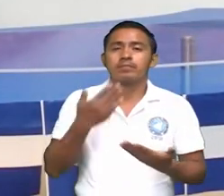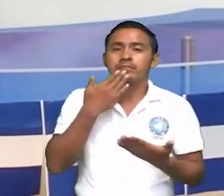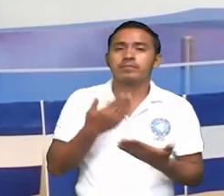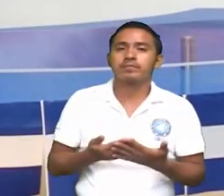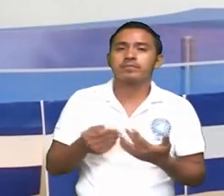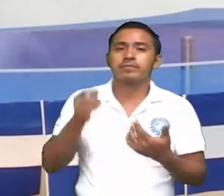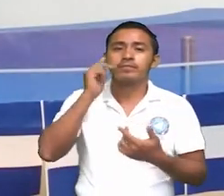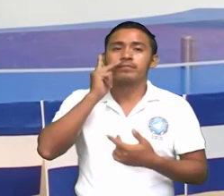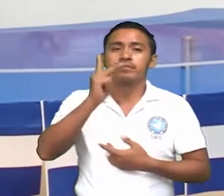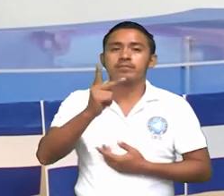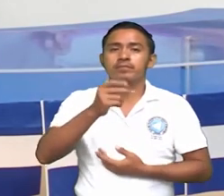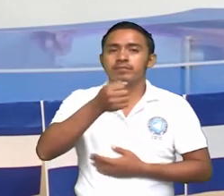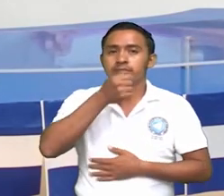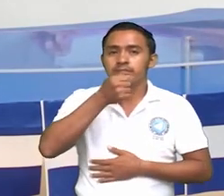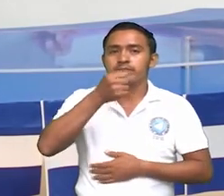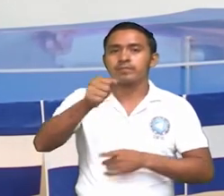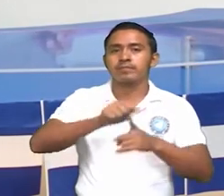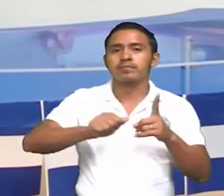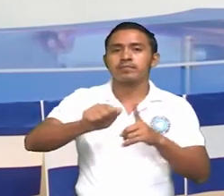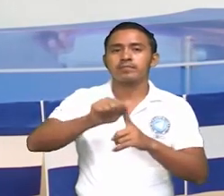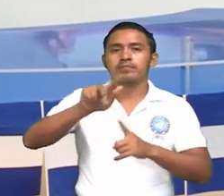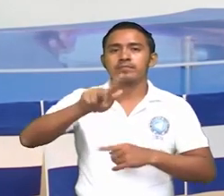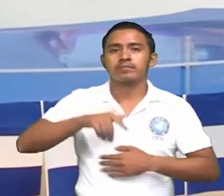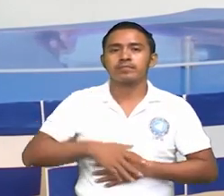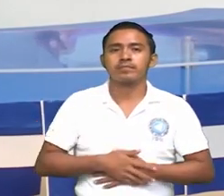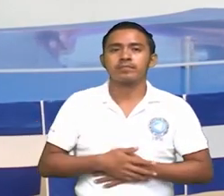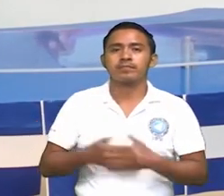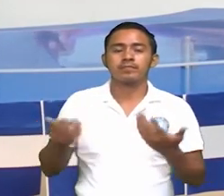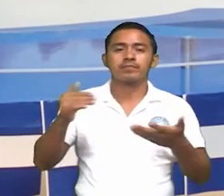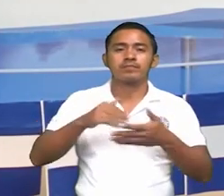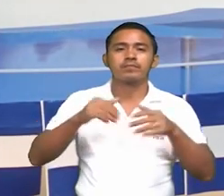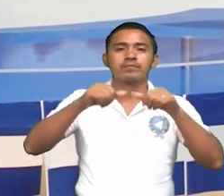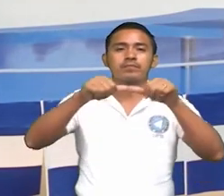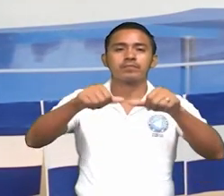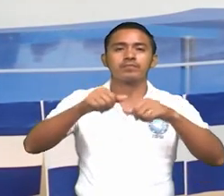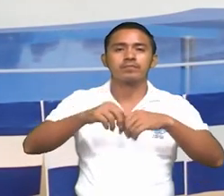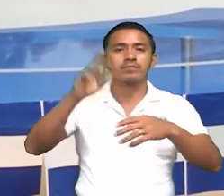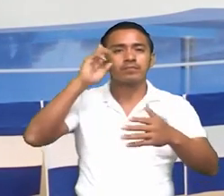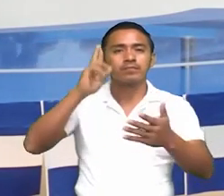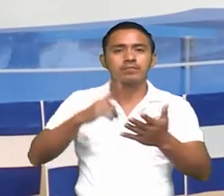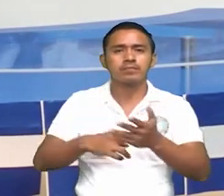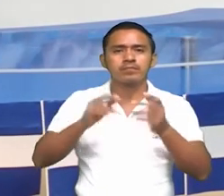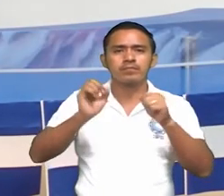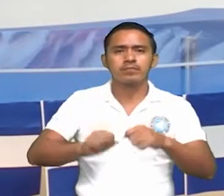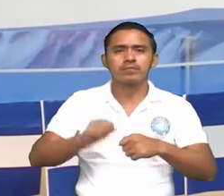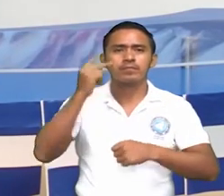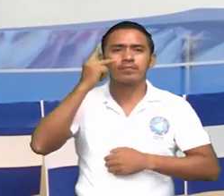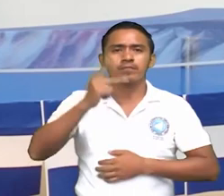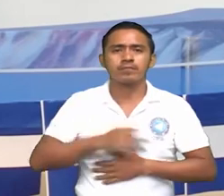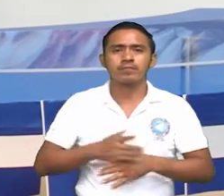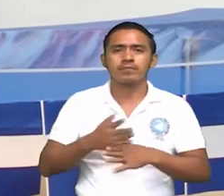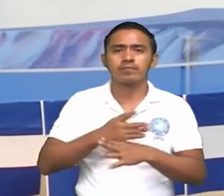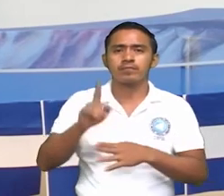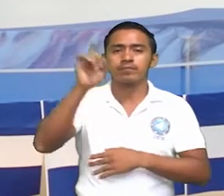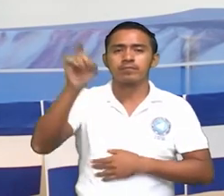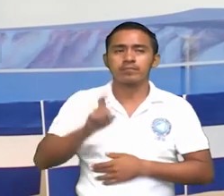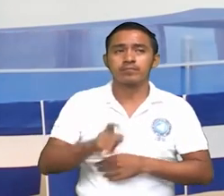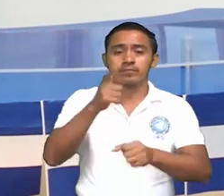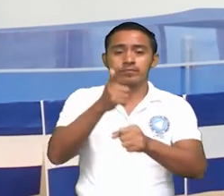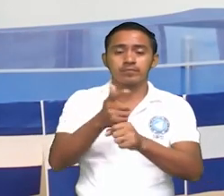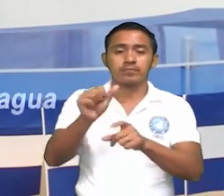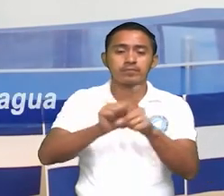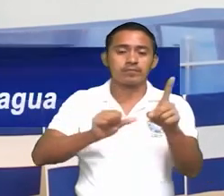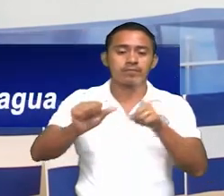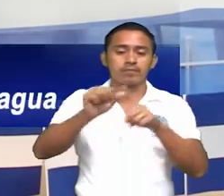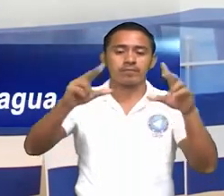Gracias por preferir informarse con Noticias Asamblea TV. Estamos de regreso. Recuerde que nos puede encontrar en nuestras redes sociales como Canal